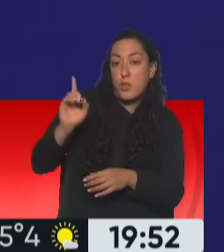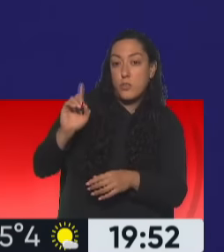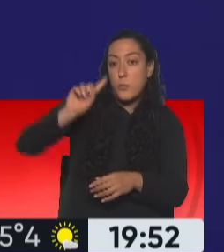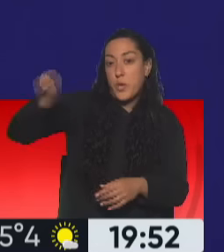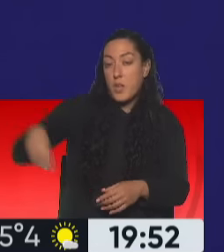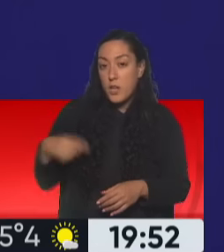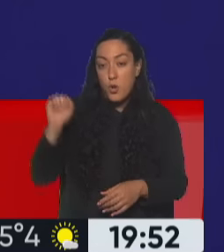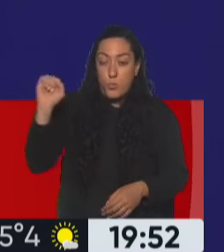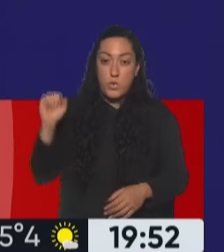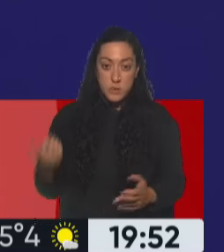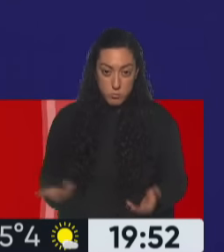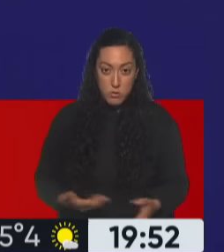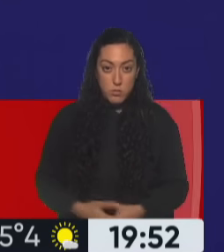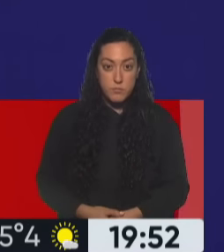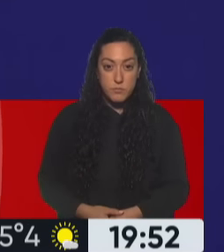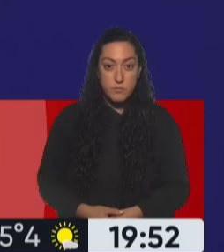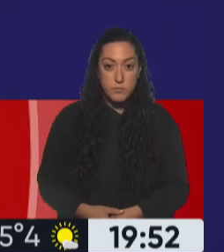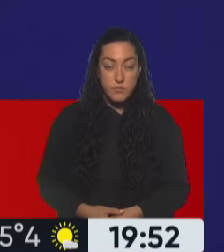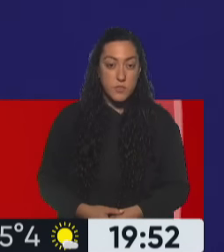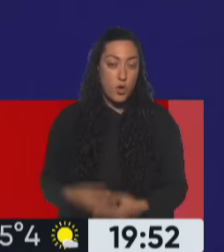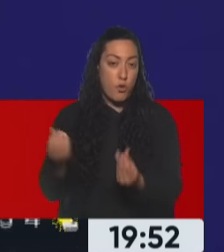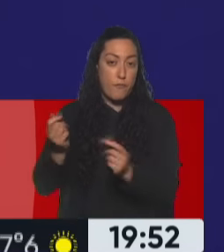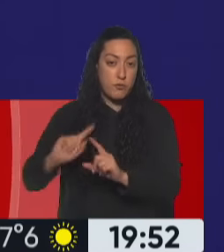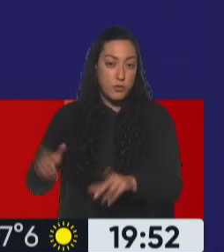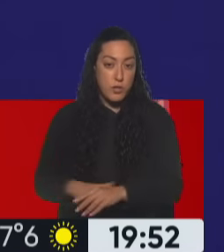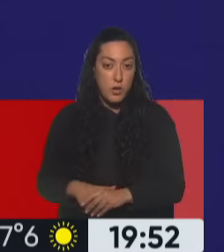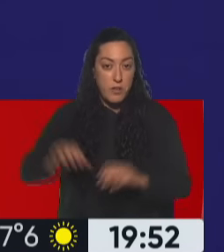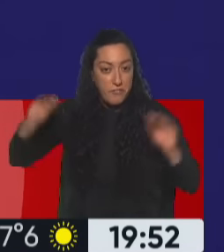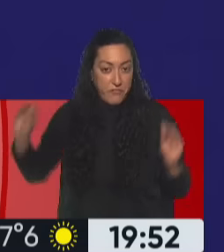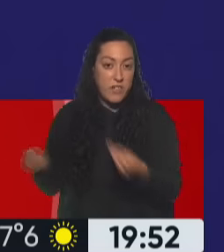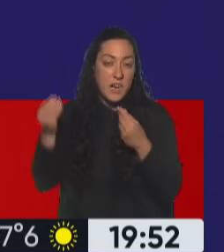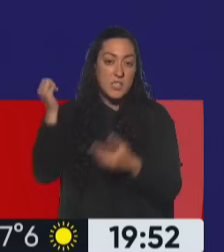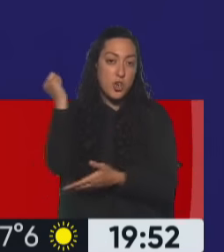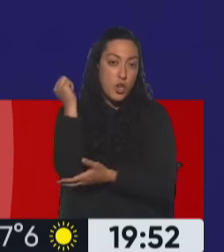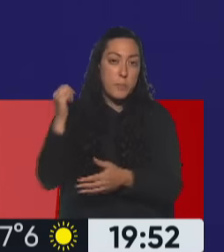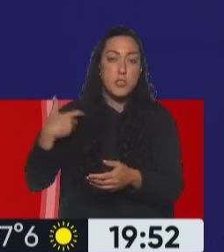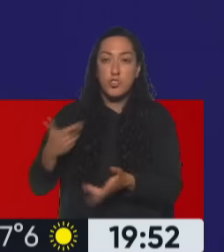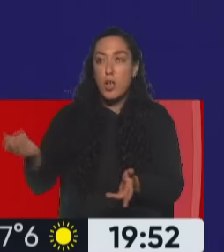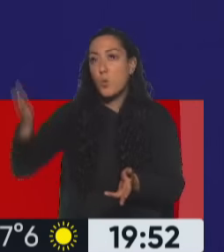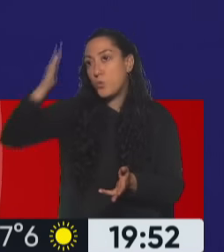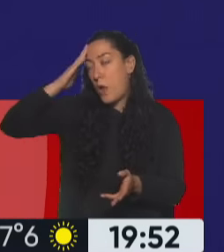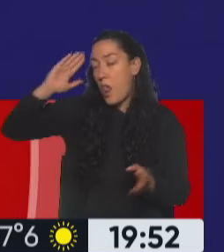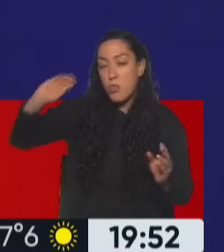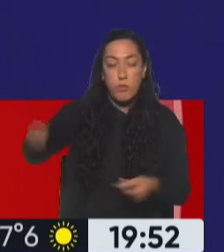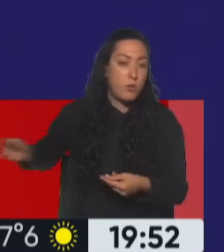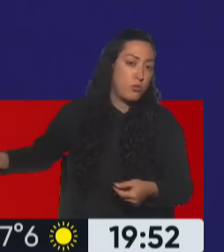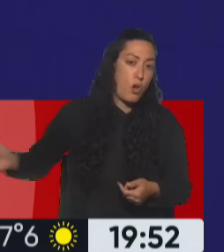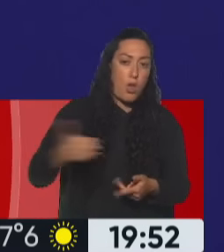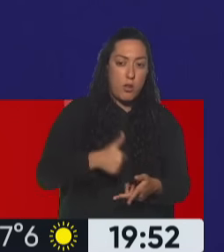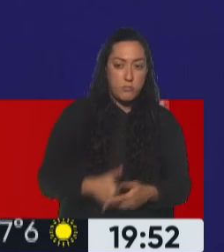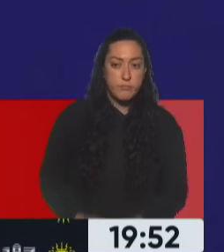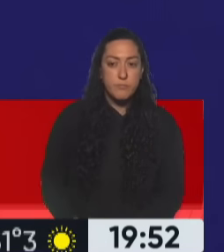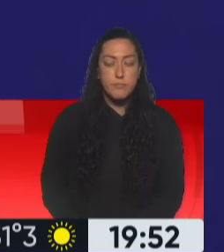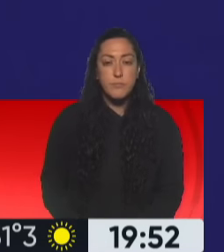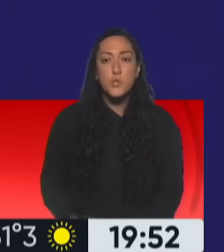comunismo. No funcionó. Fue un fracaso en lo económico, en lo social, en lo cultural, y hay un detalle,